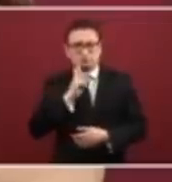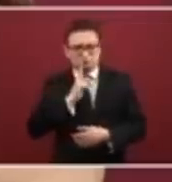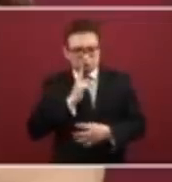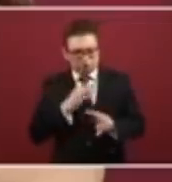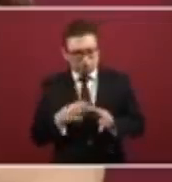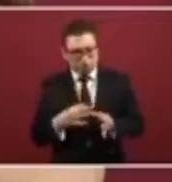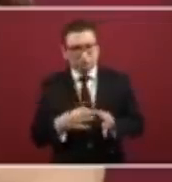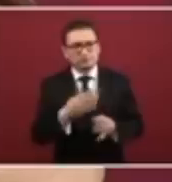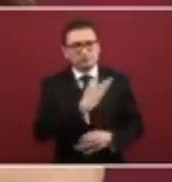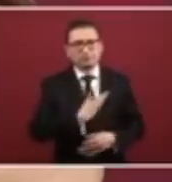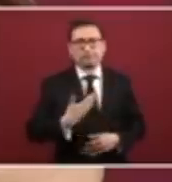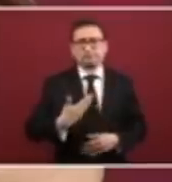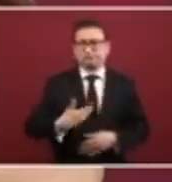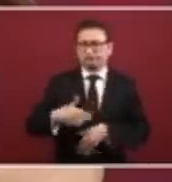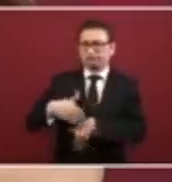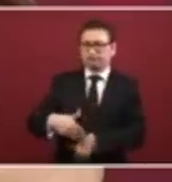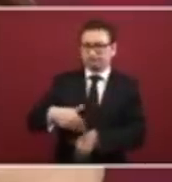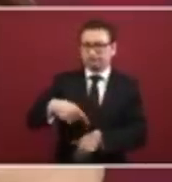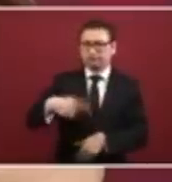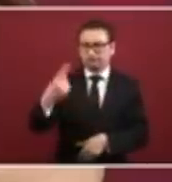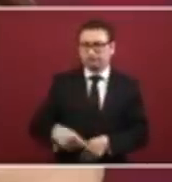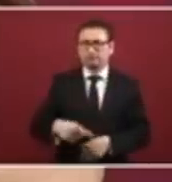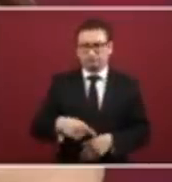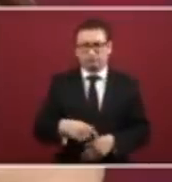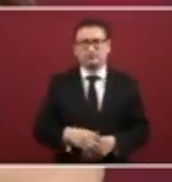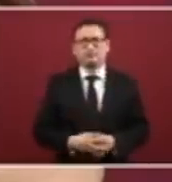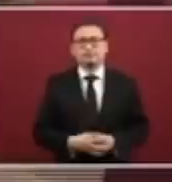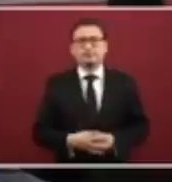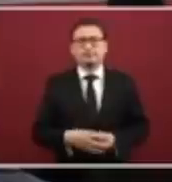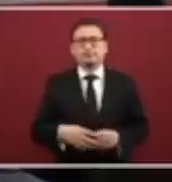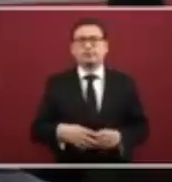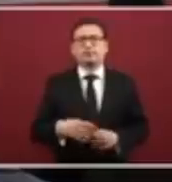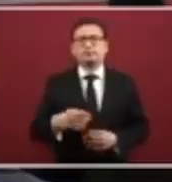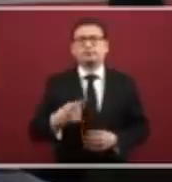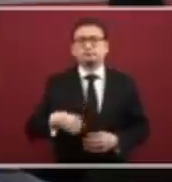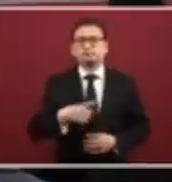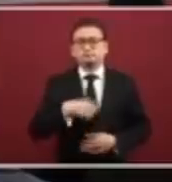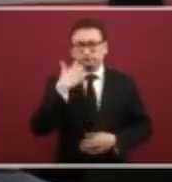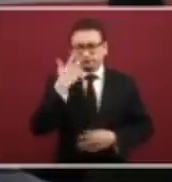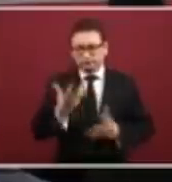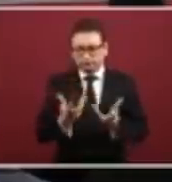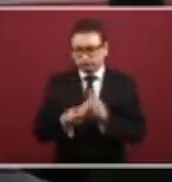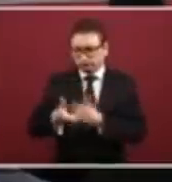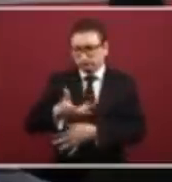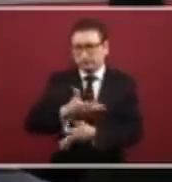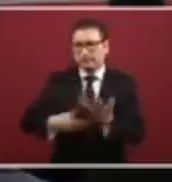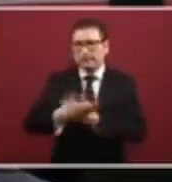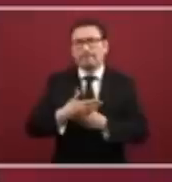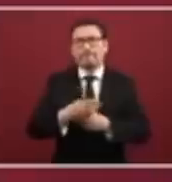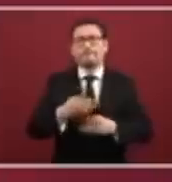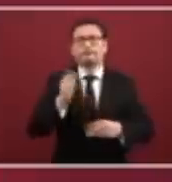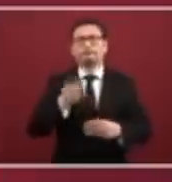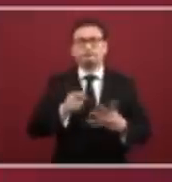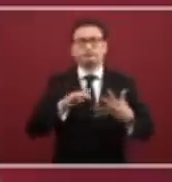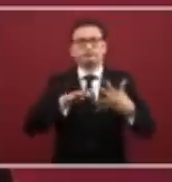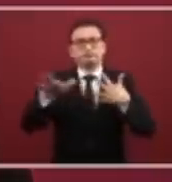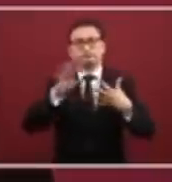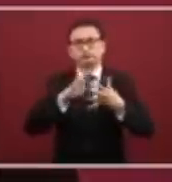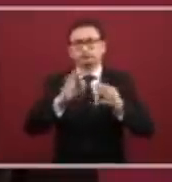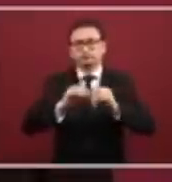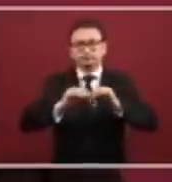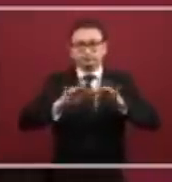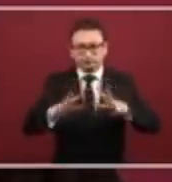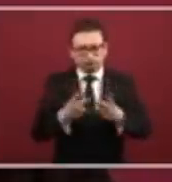Esta decisión está basada en el propósito de brindar total transparencia, legalidad, agilidad